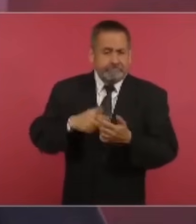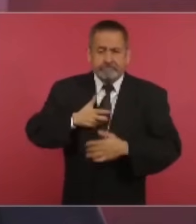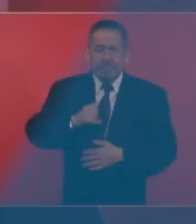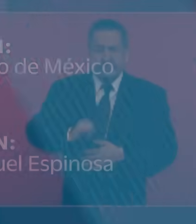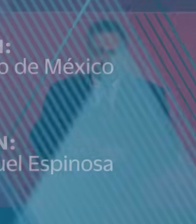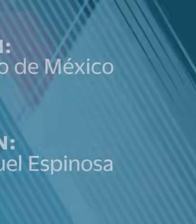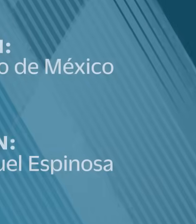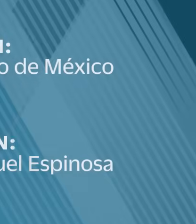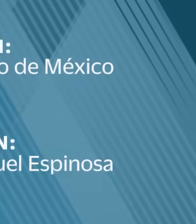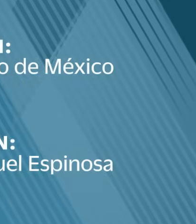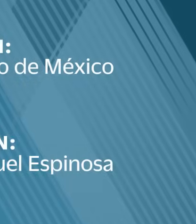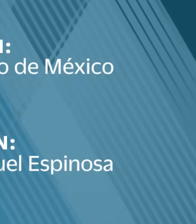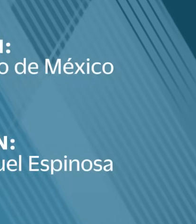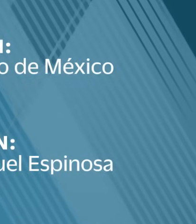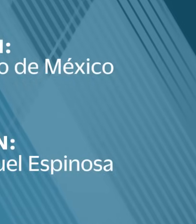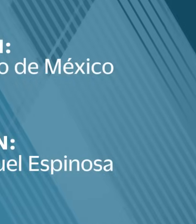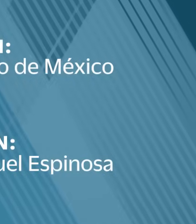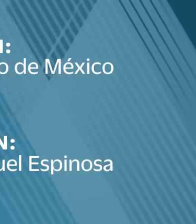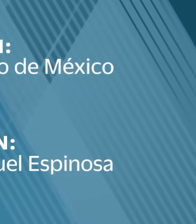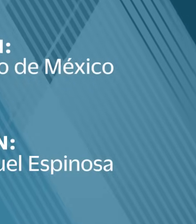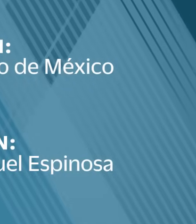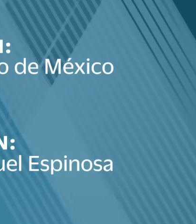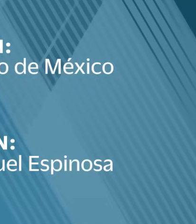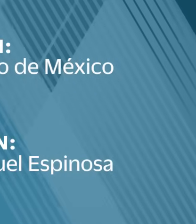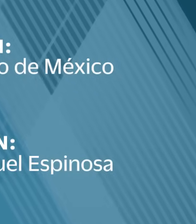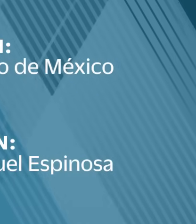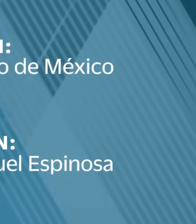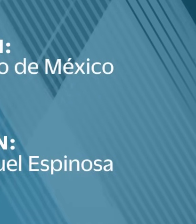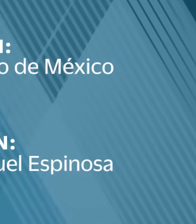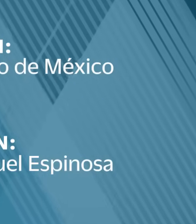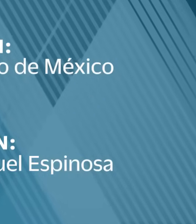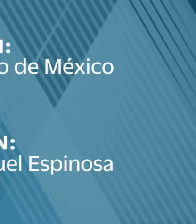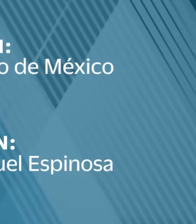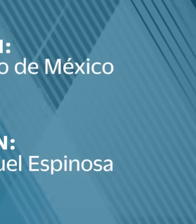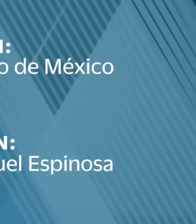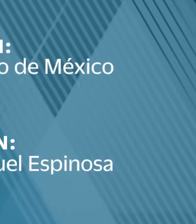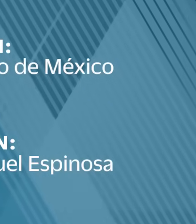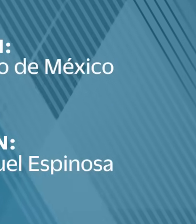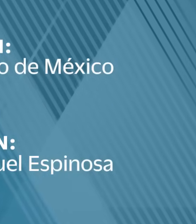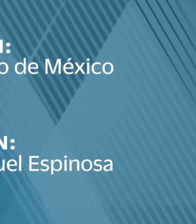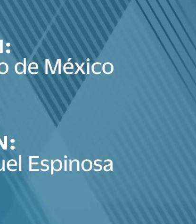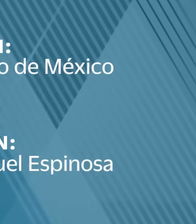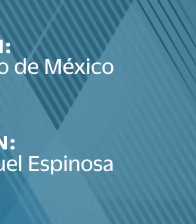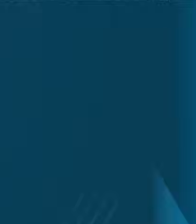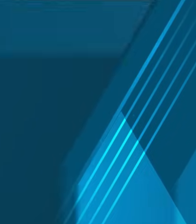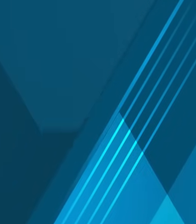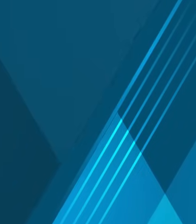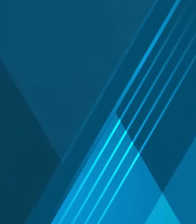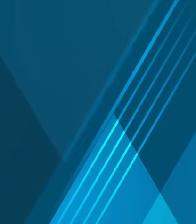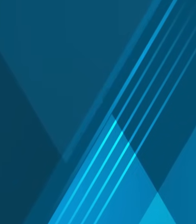Pero hasta ahora, lo que tenemos investigado me lleva a eso.